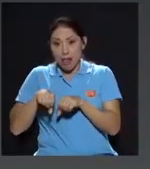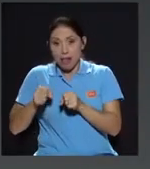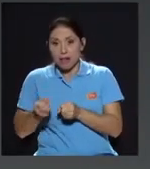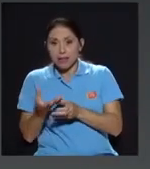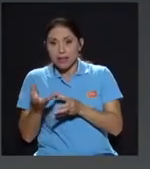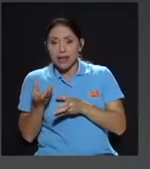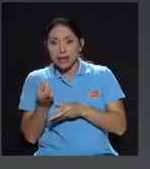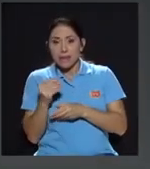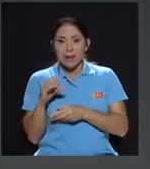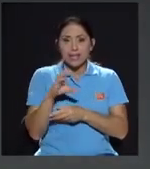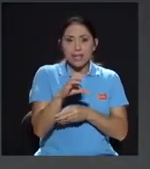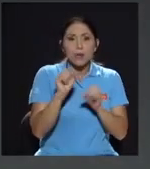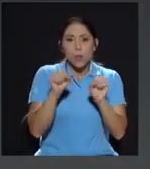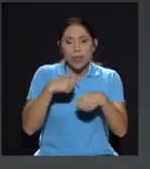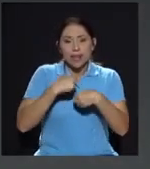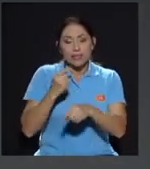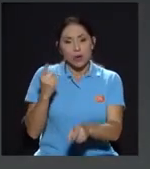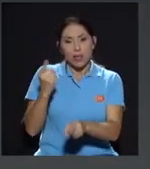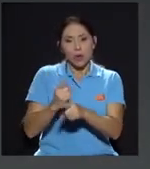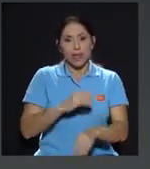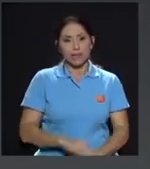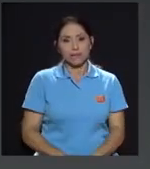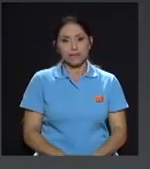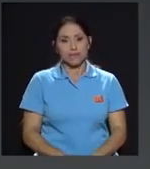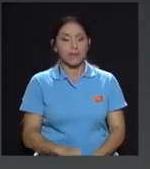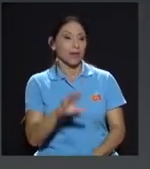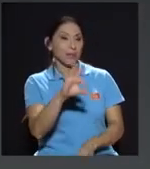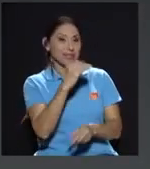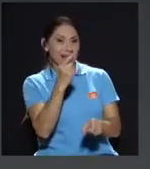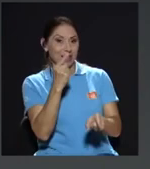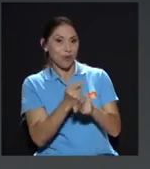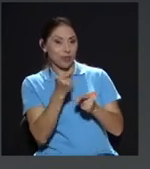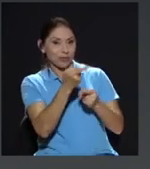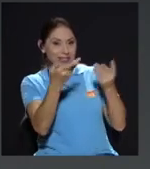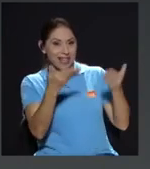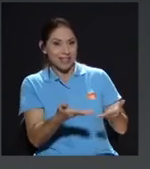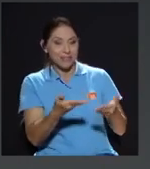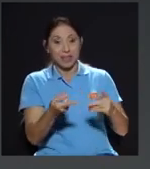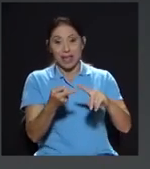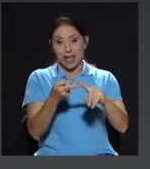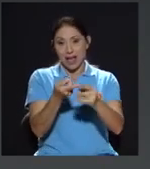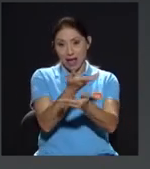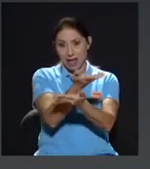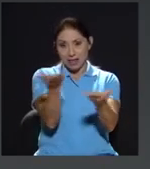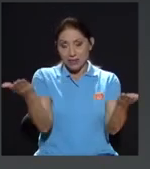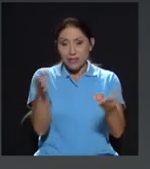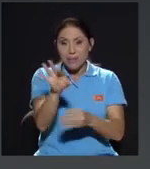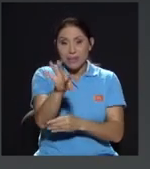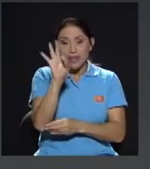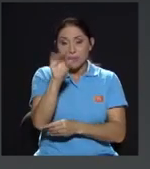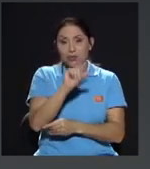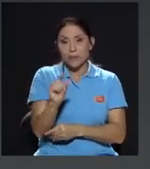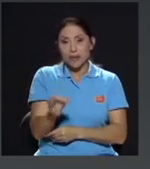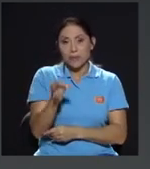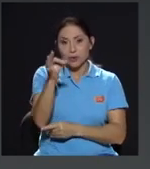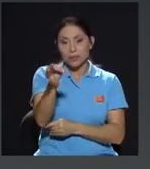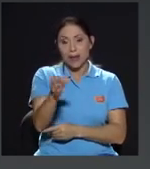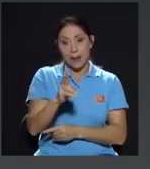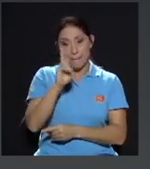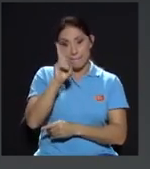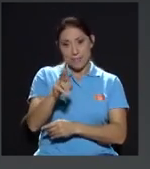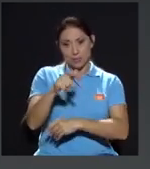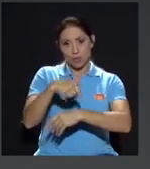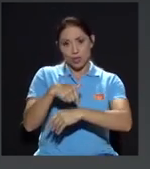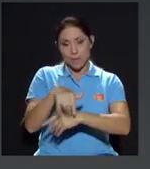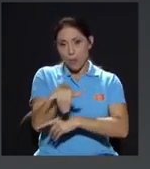adecuadamente está usted ahí y a las amigas y amigos los invitamos a que la próxima semana en ambos tiempos